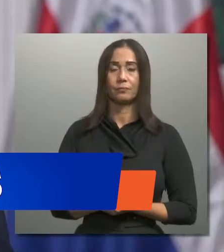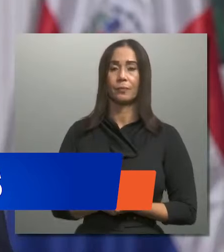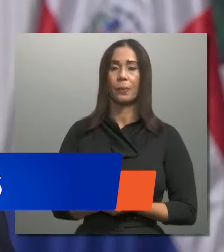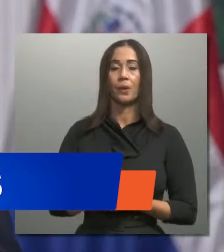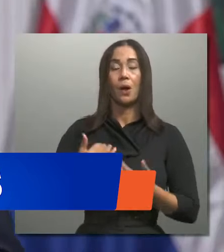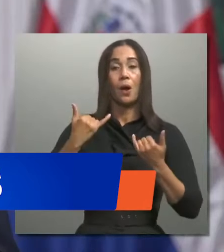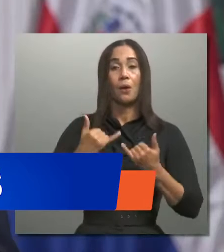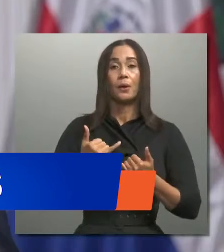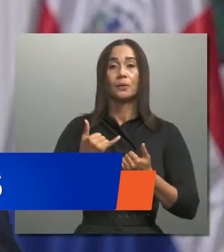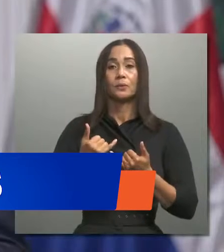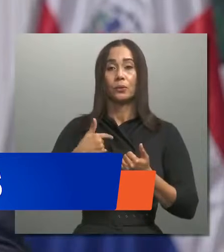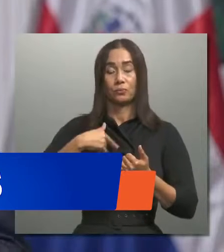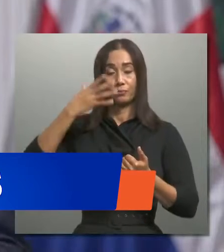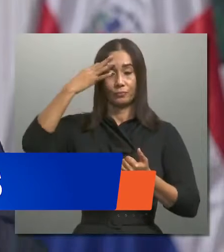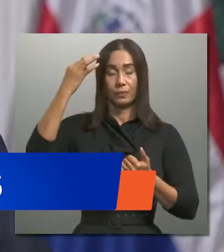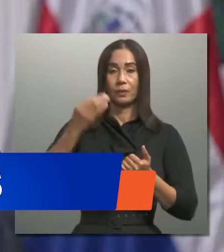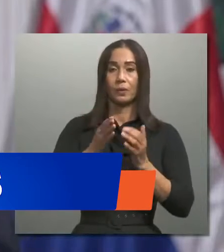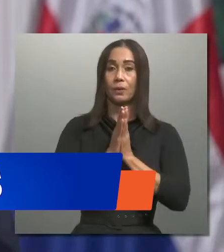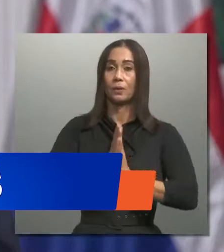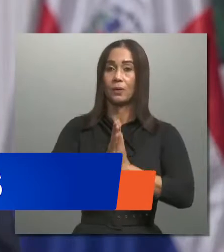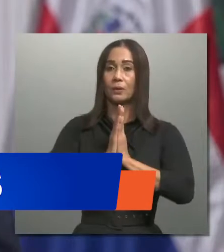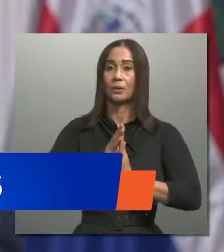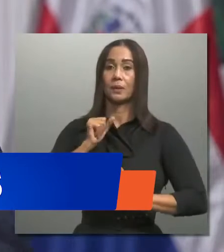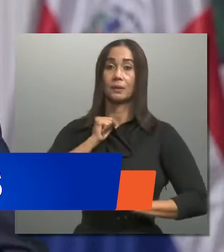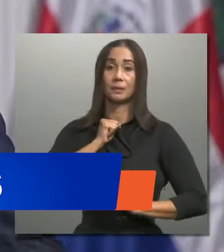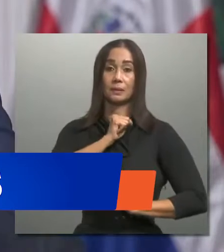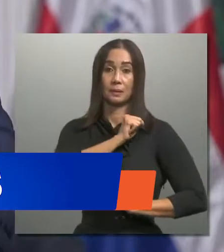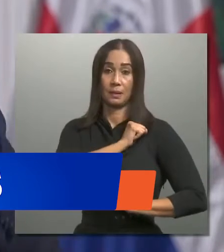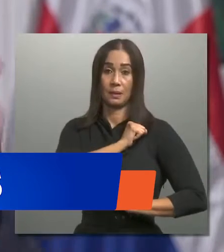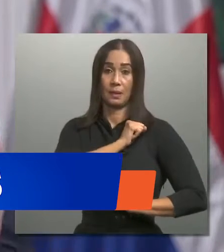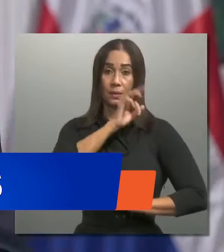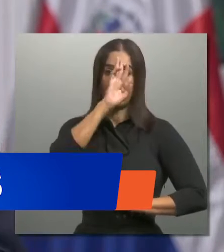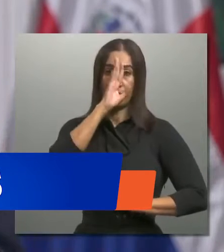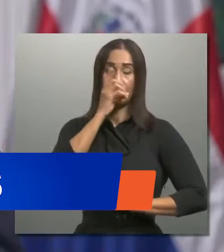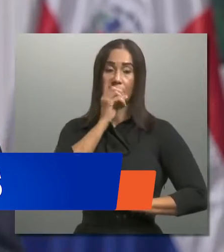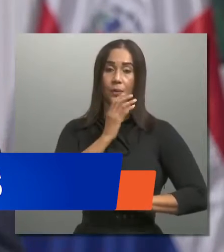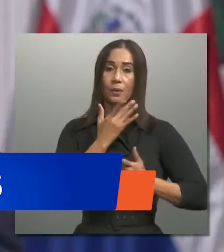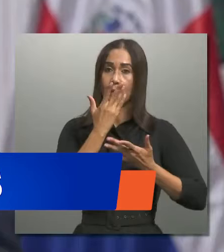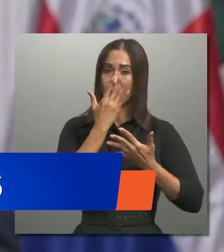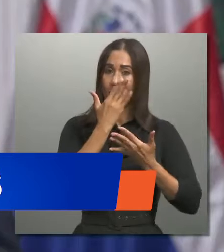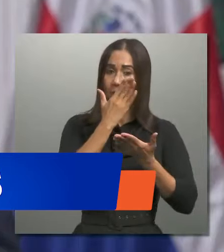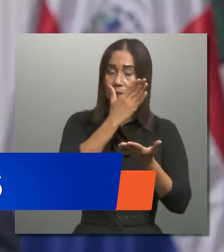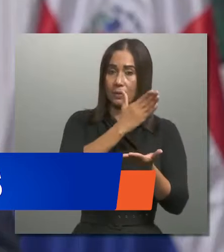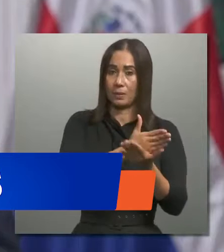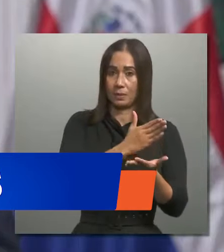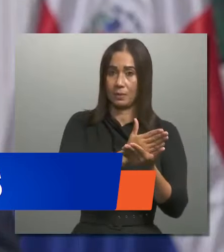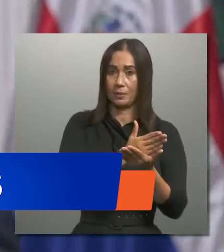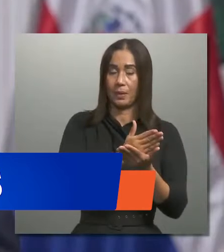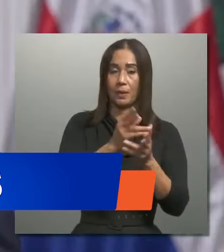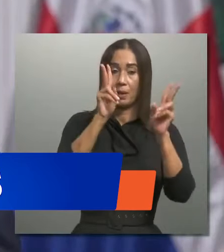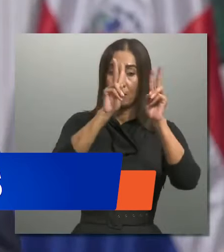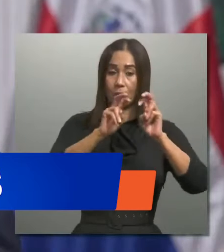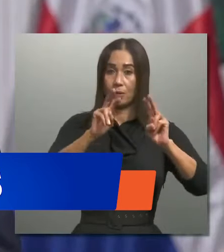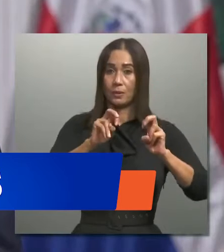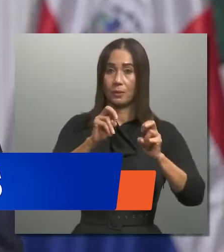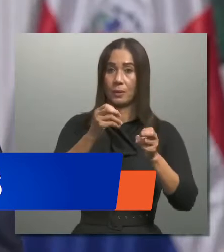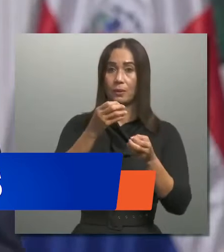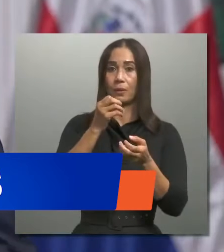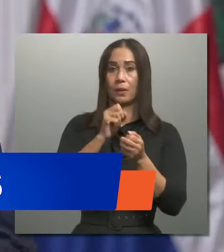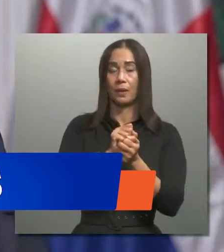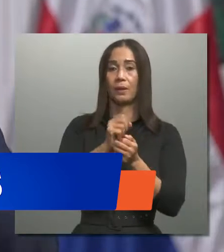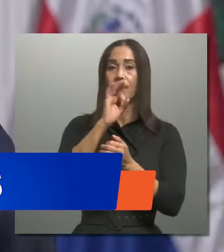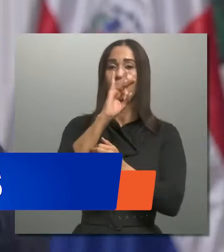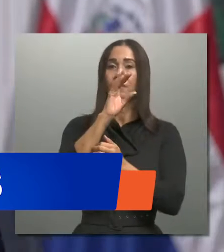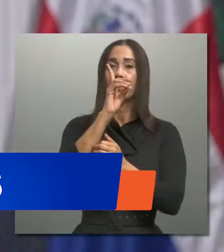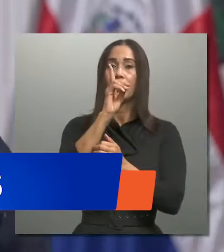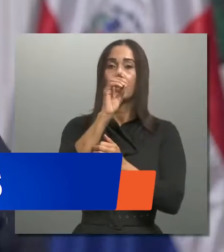Consecuentemente, he decidido solicitar al Senado de la República posponer el conocimiento del proyecto de fideicomiso de Punta Catalina